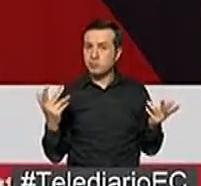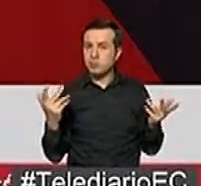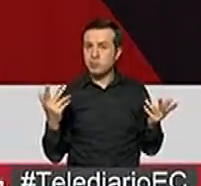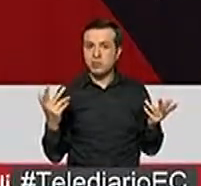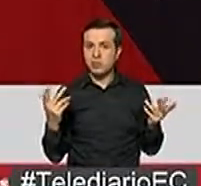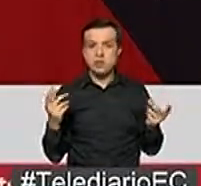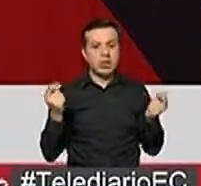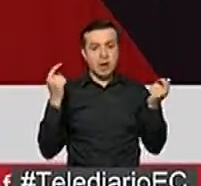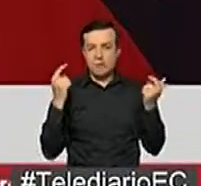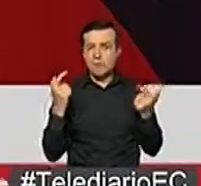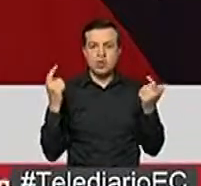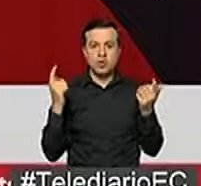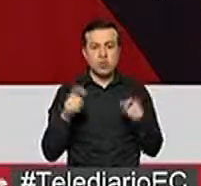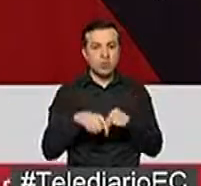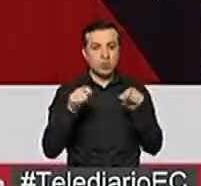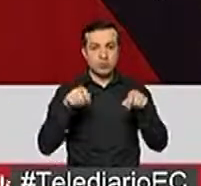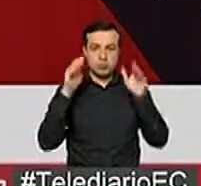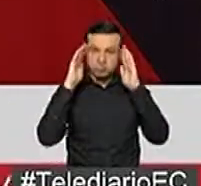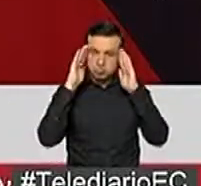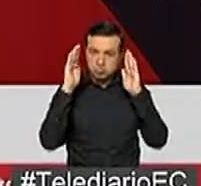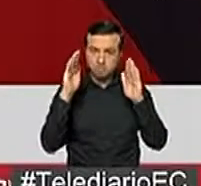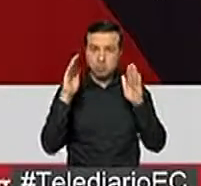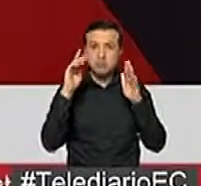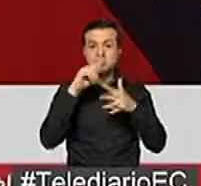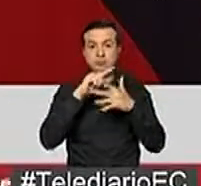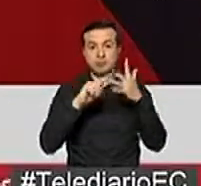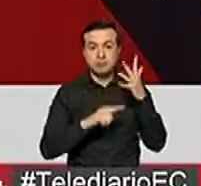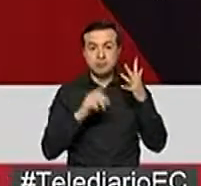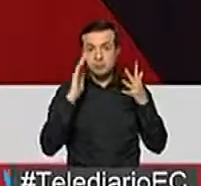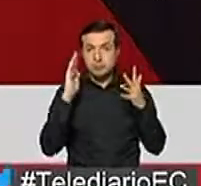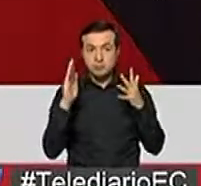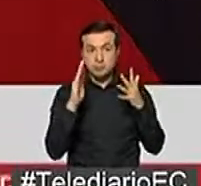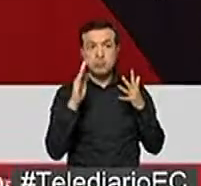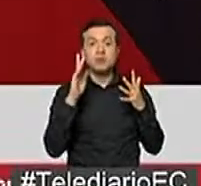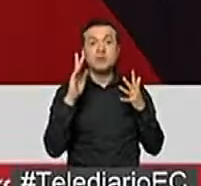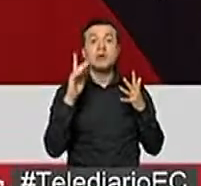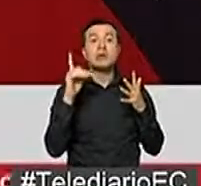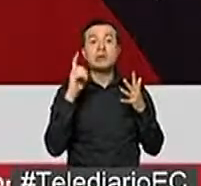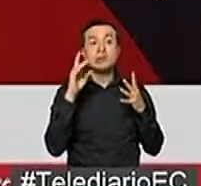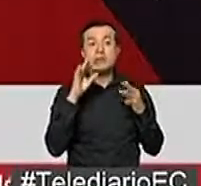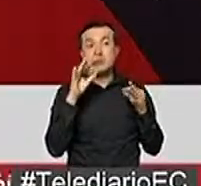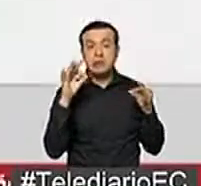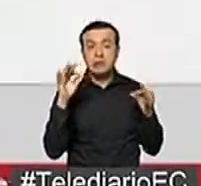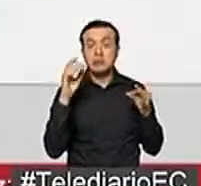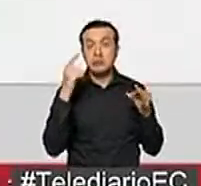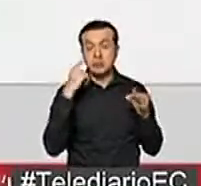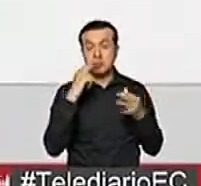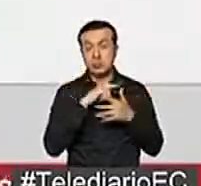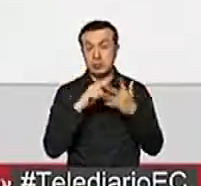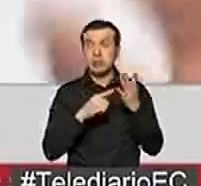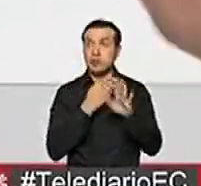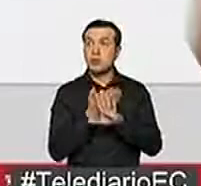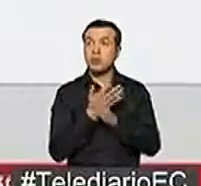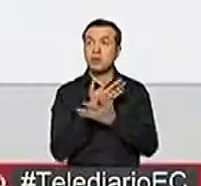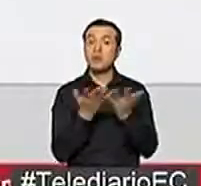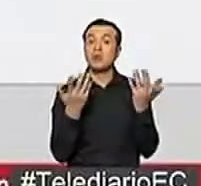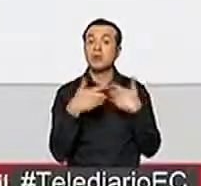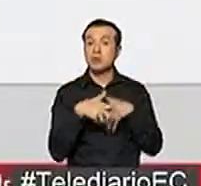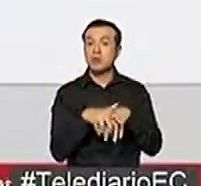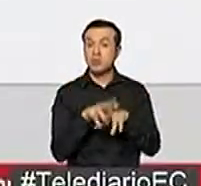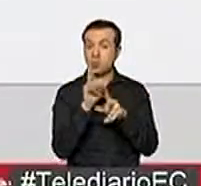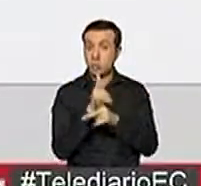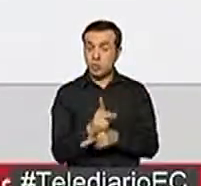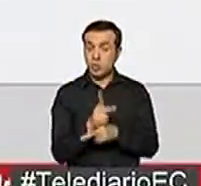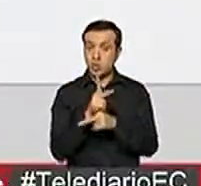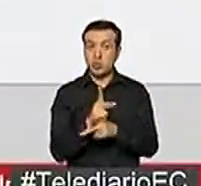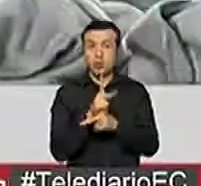fast track enfocado principalmente en aquellos sectores que sí son sensibles y que los tenemos. Y sobre esa integralidad y cuidados a